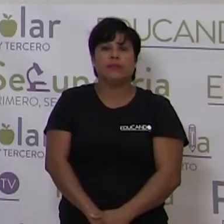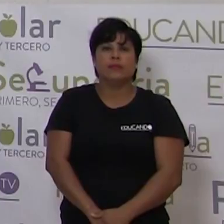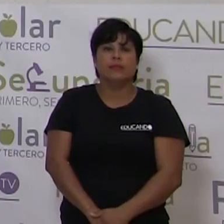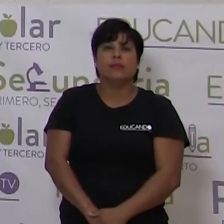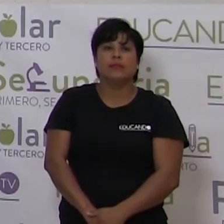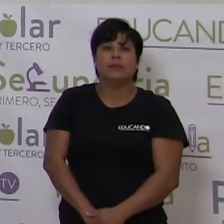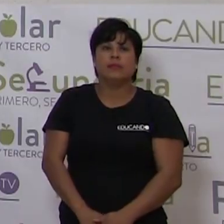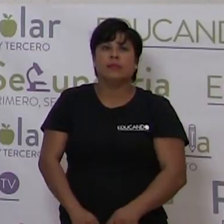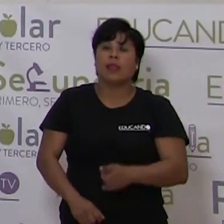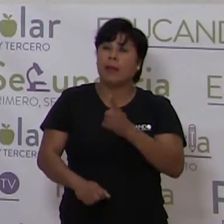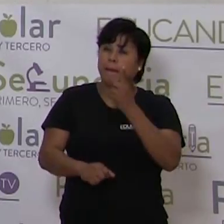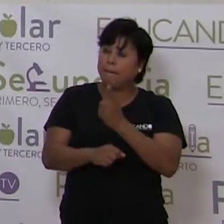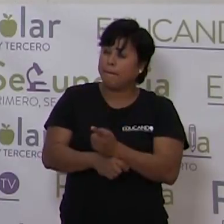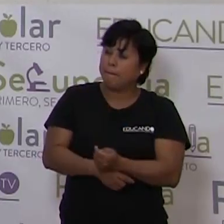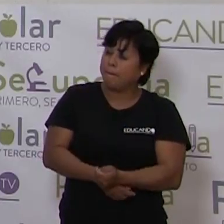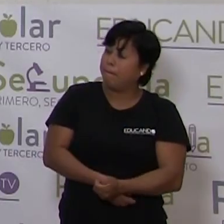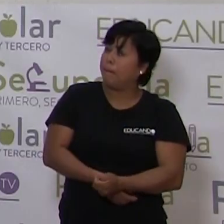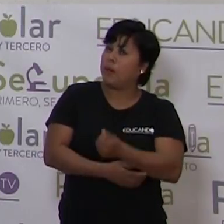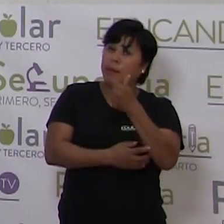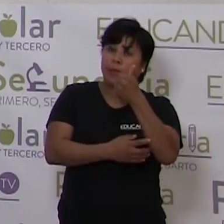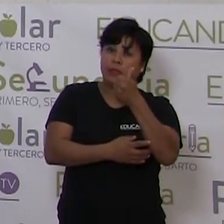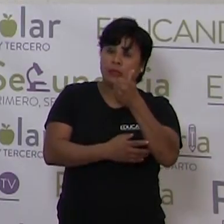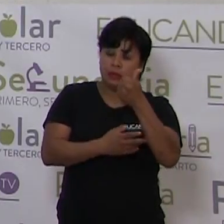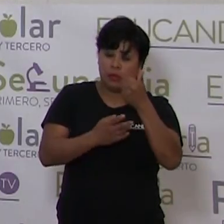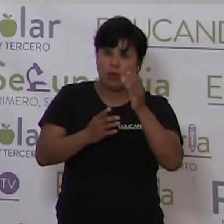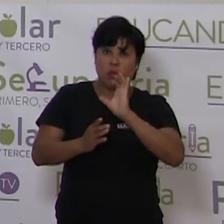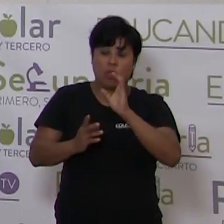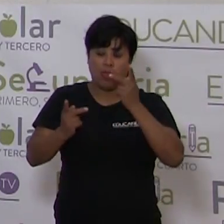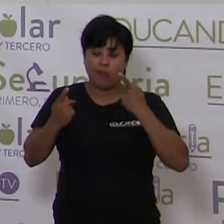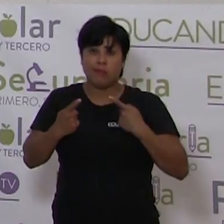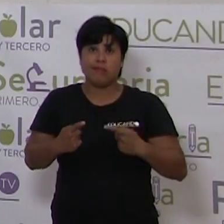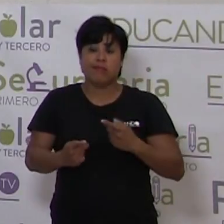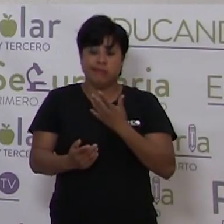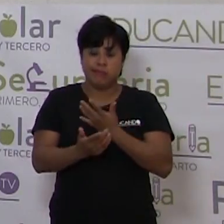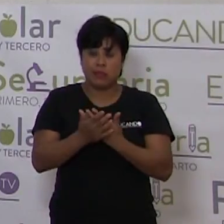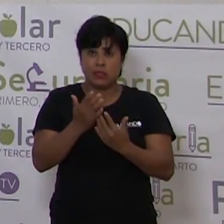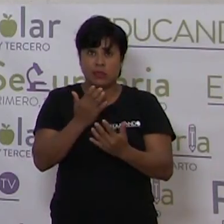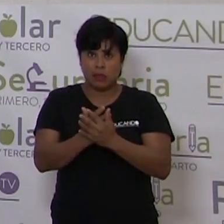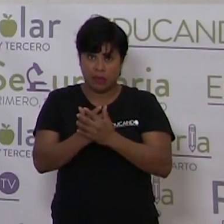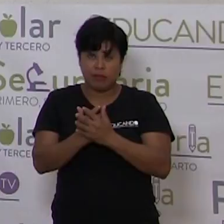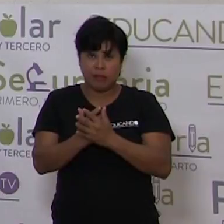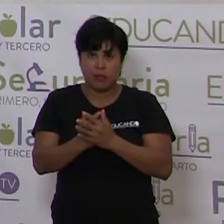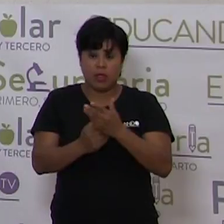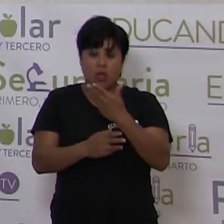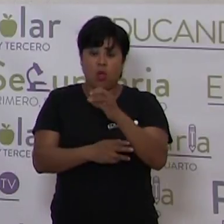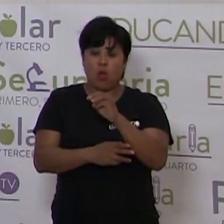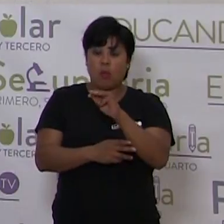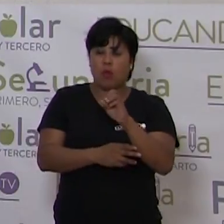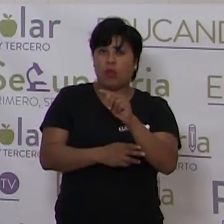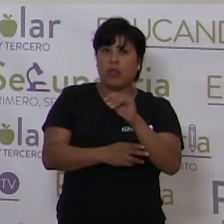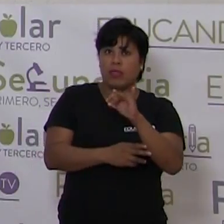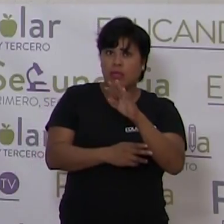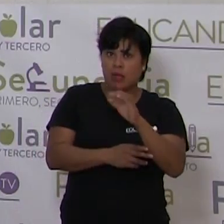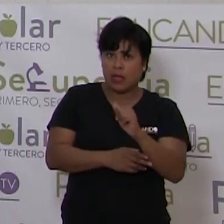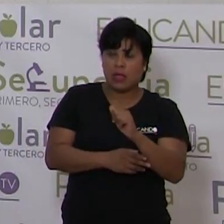que la primera vez que el humano hizo una figura homotética